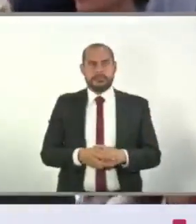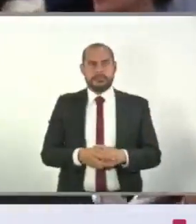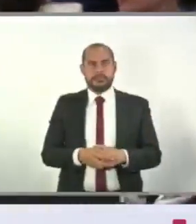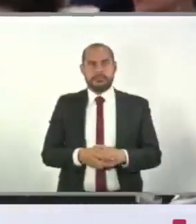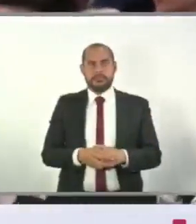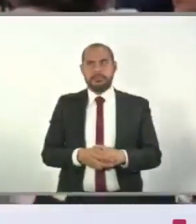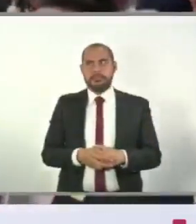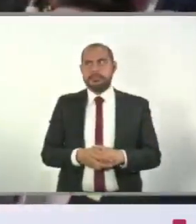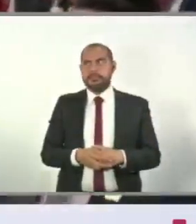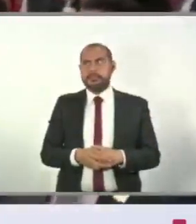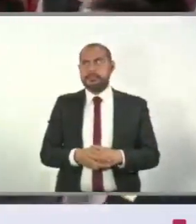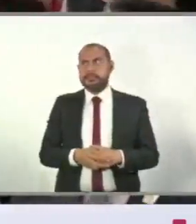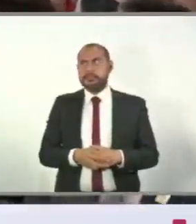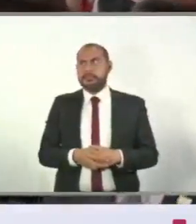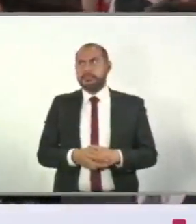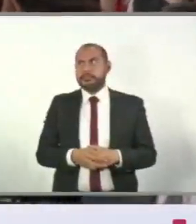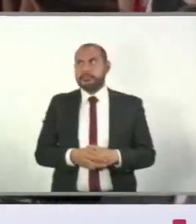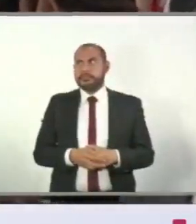Esto que te